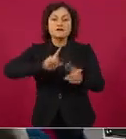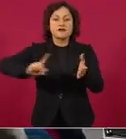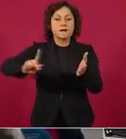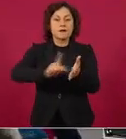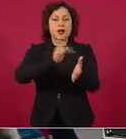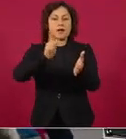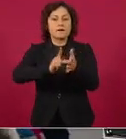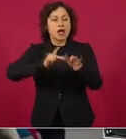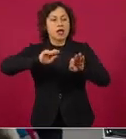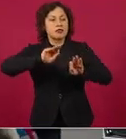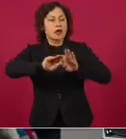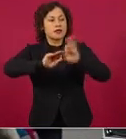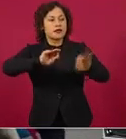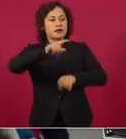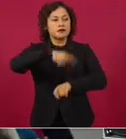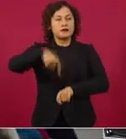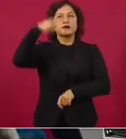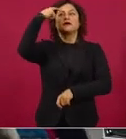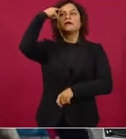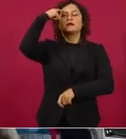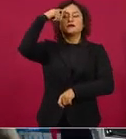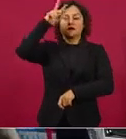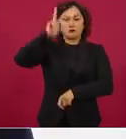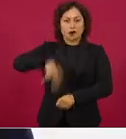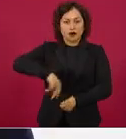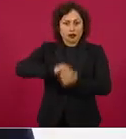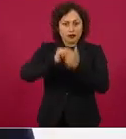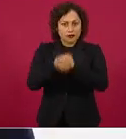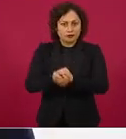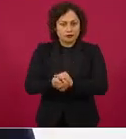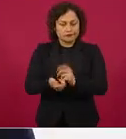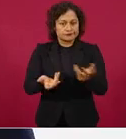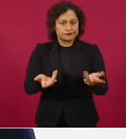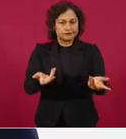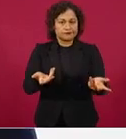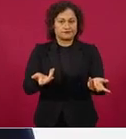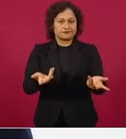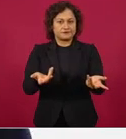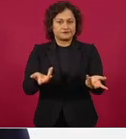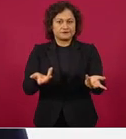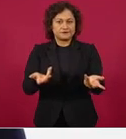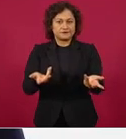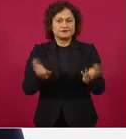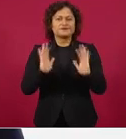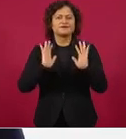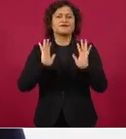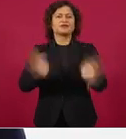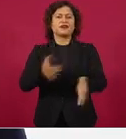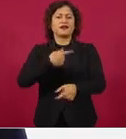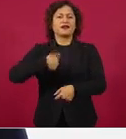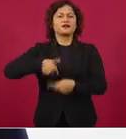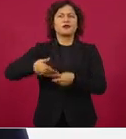en verdad, o la pueden convertir en verdad. Ya lo hemos padecido.